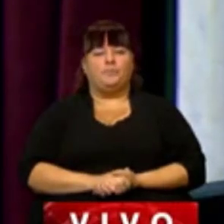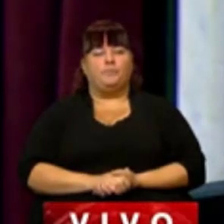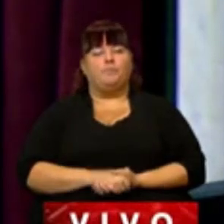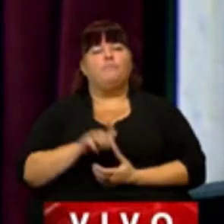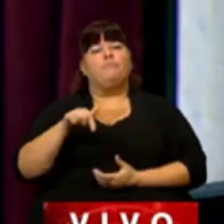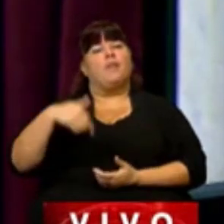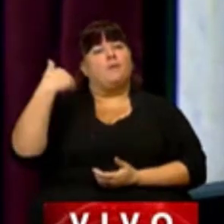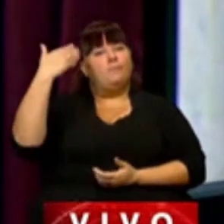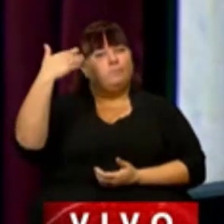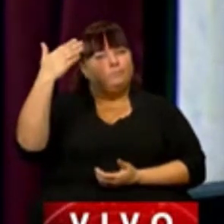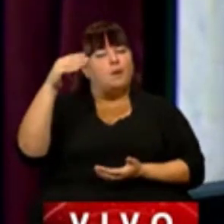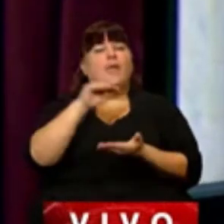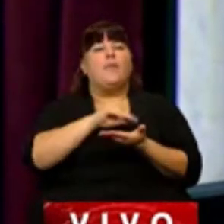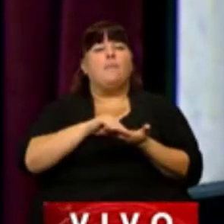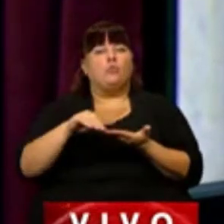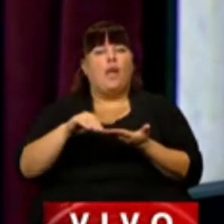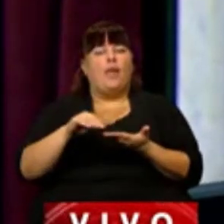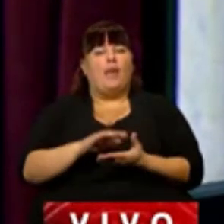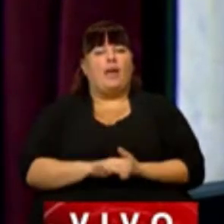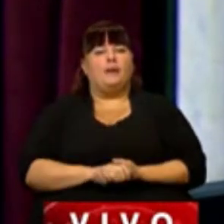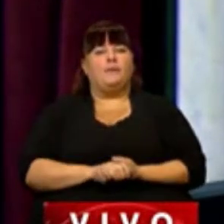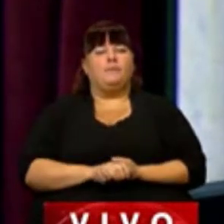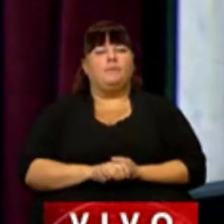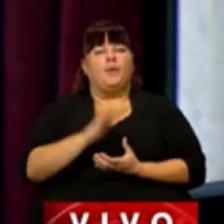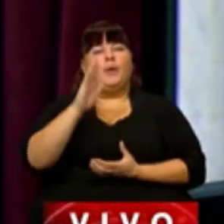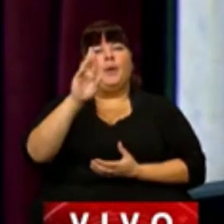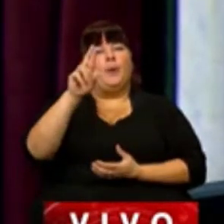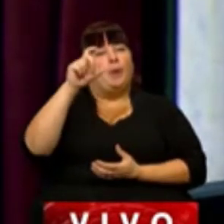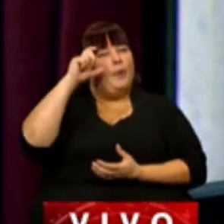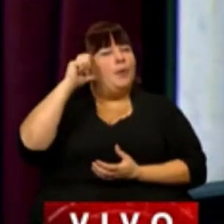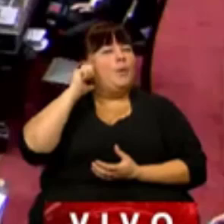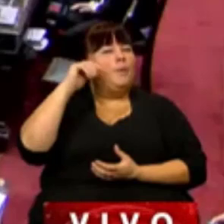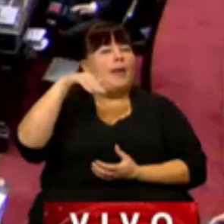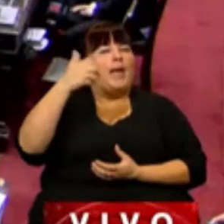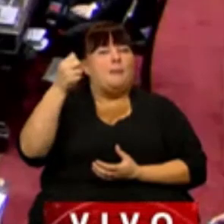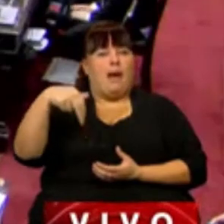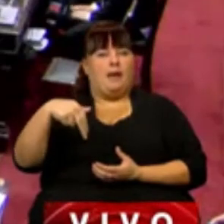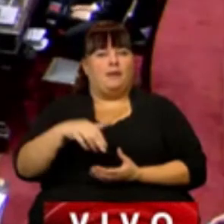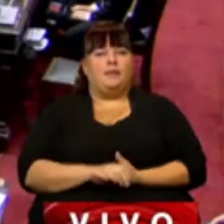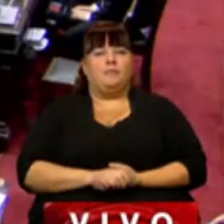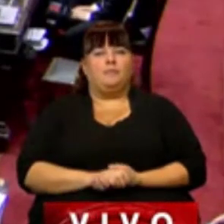en el uso de la palabra la diputada Miriam Breckman.